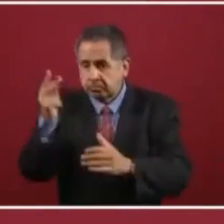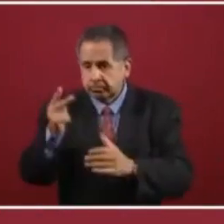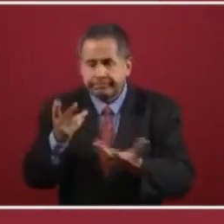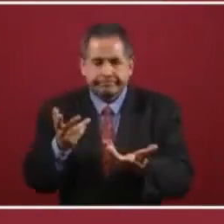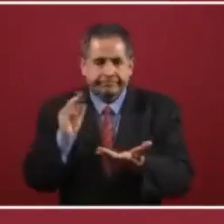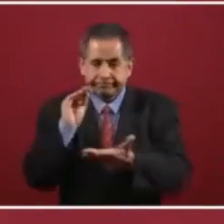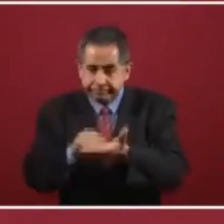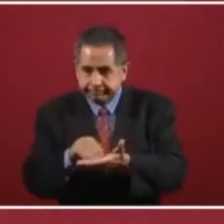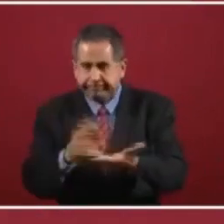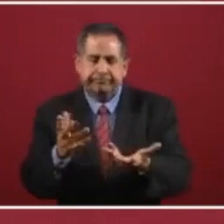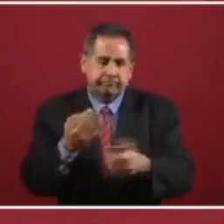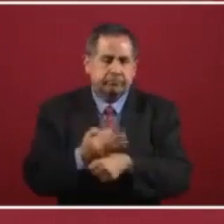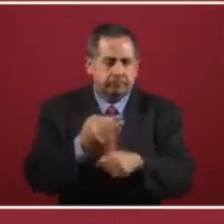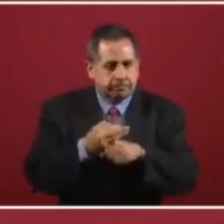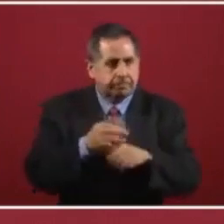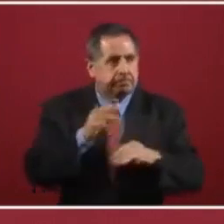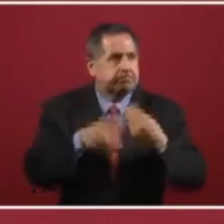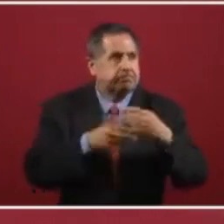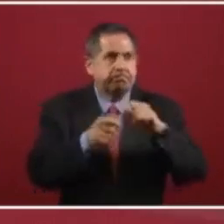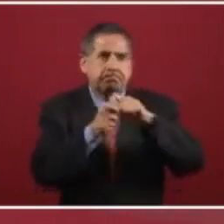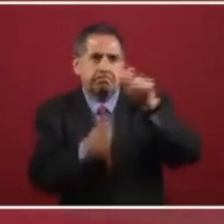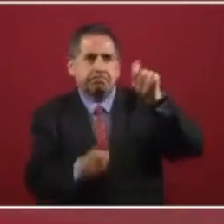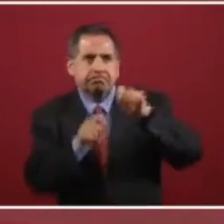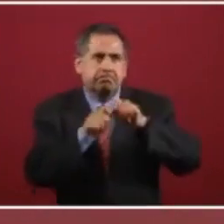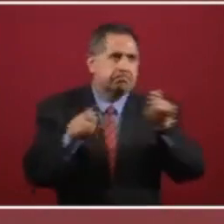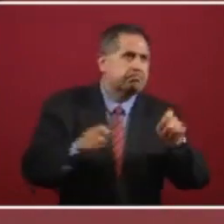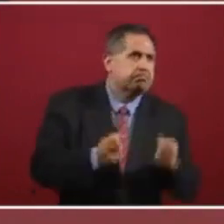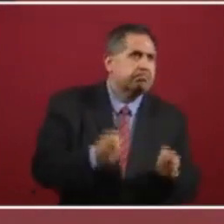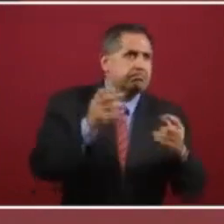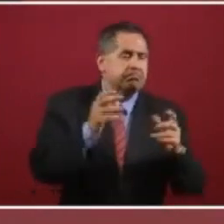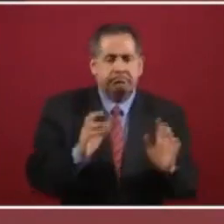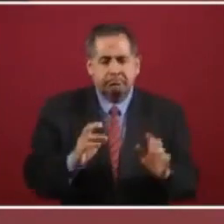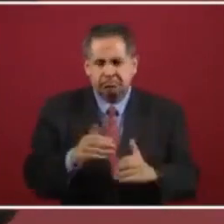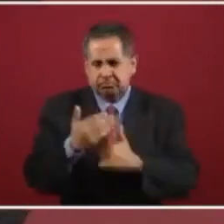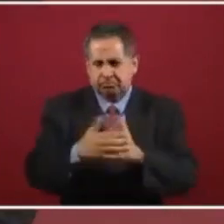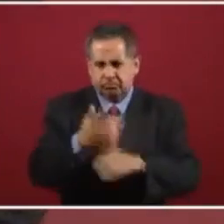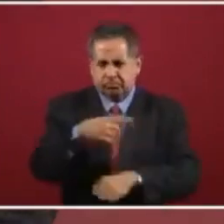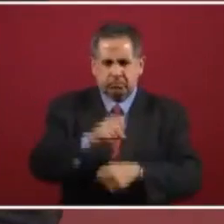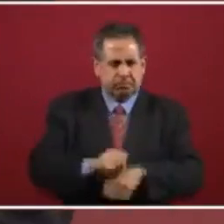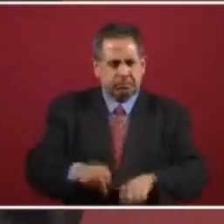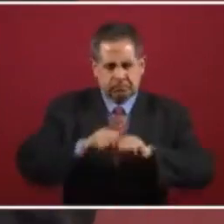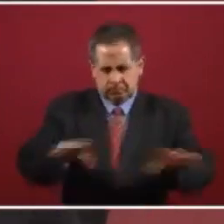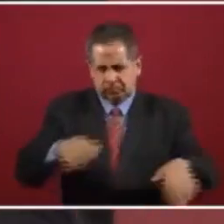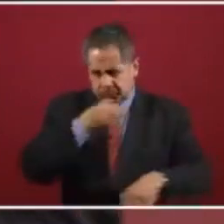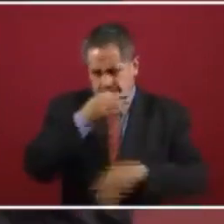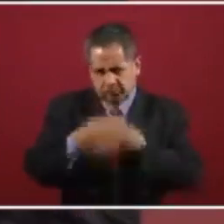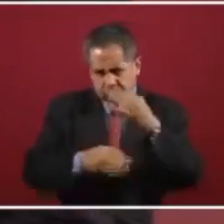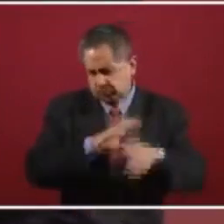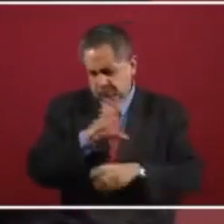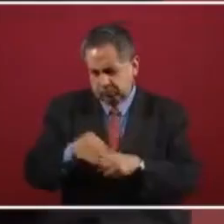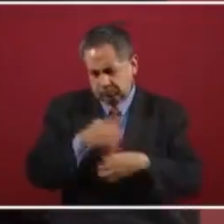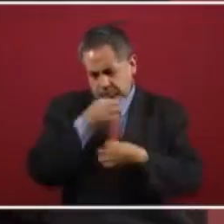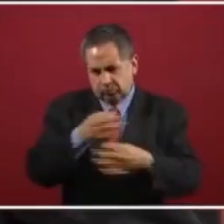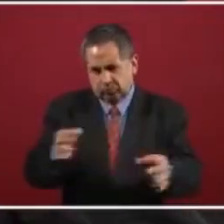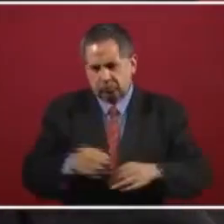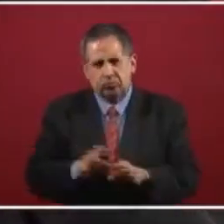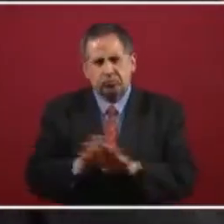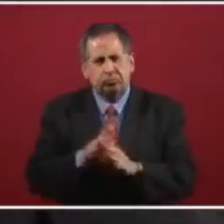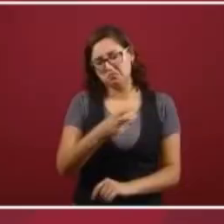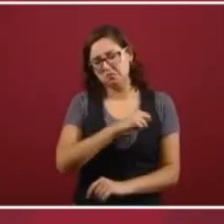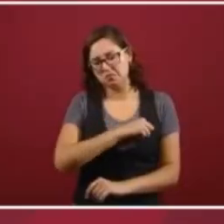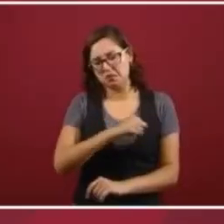haciendo la medición. Entonces, yo creo que la semana próxima se da a conocer ya todo, cómo va a